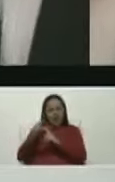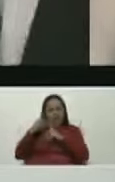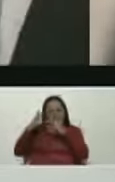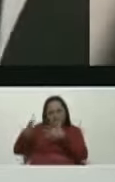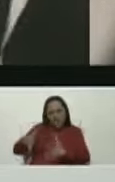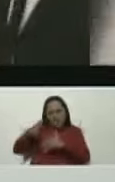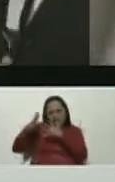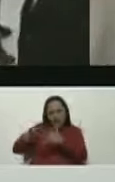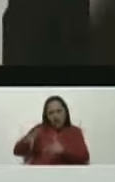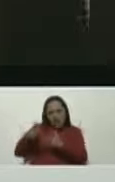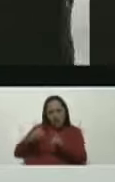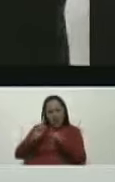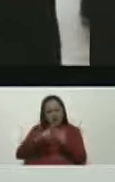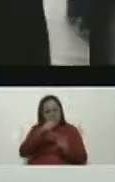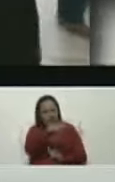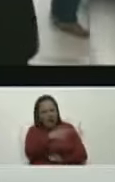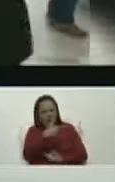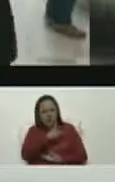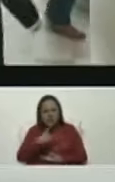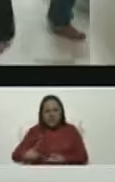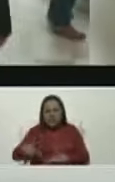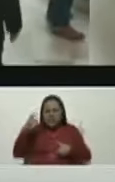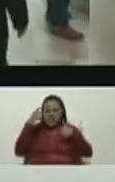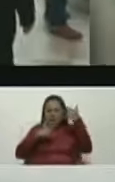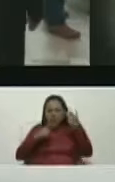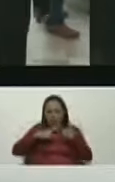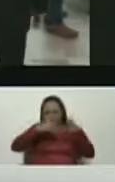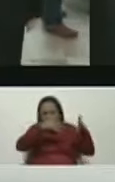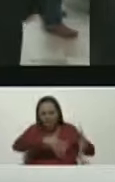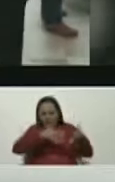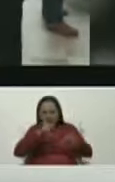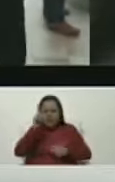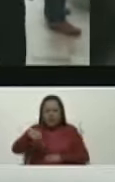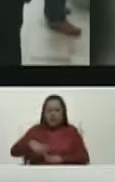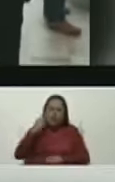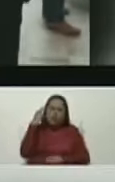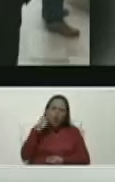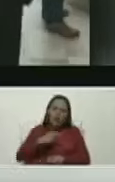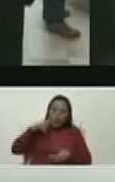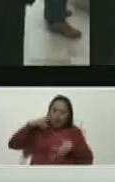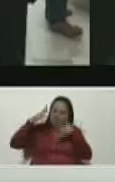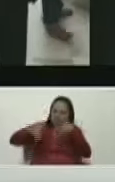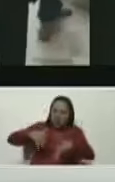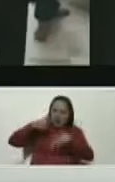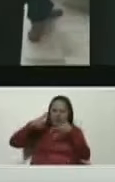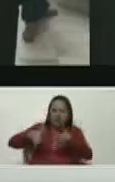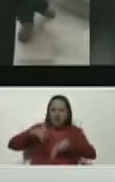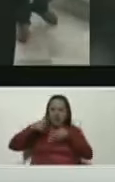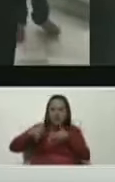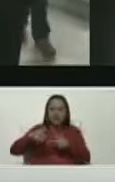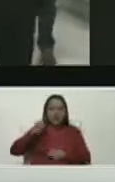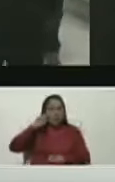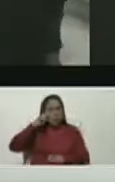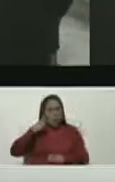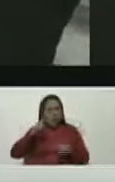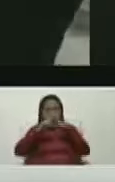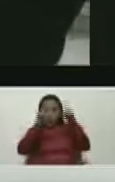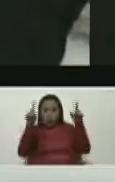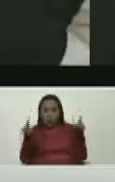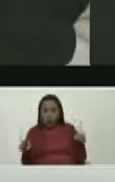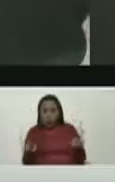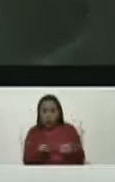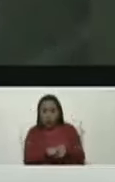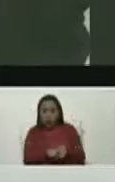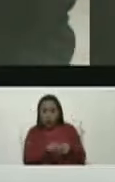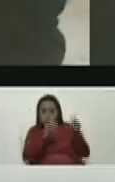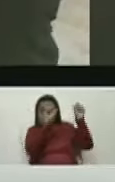a insultar al comandante Chávez, a insultar a Simón Bolívar. Ya, ¿se acuerdan que había sacado los